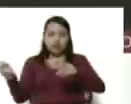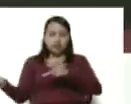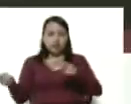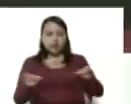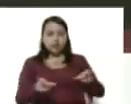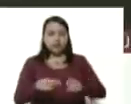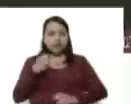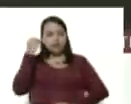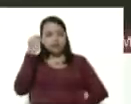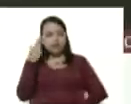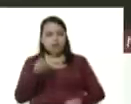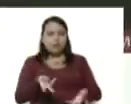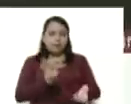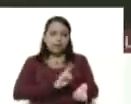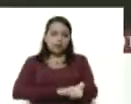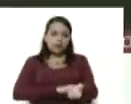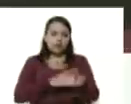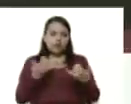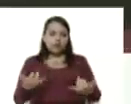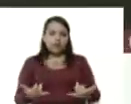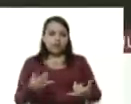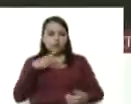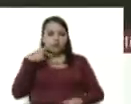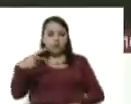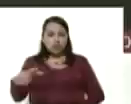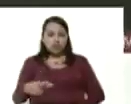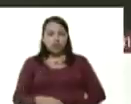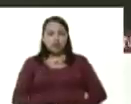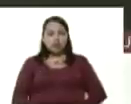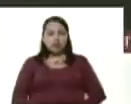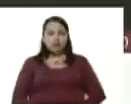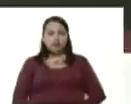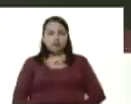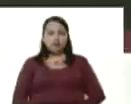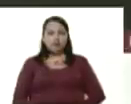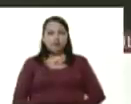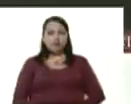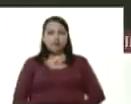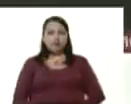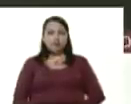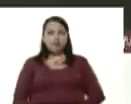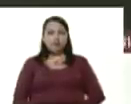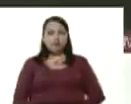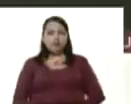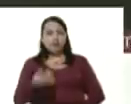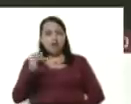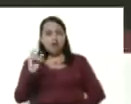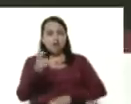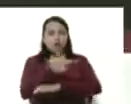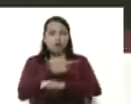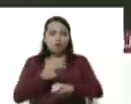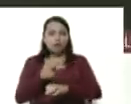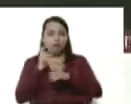Creo que es el peor momento político institucional cuando hay un gobierno allí